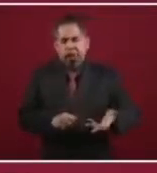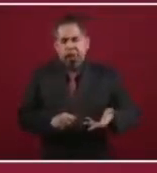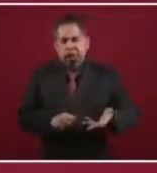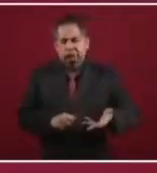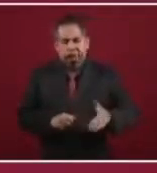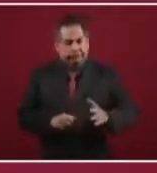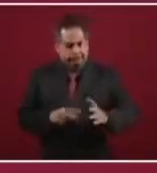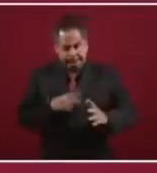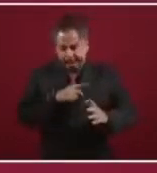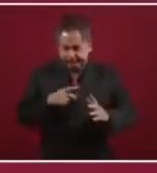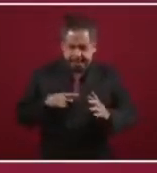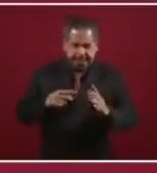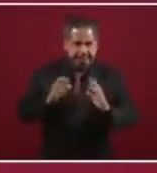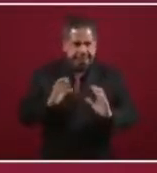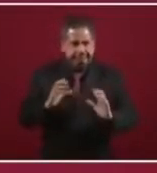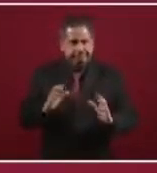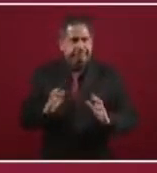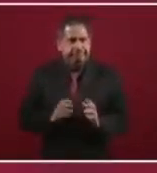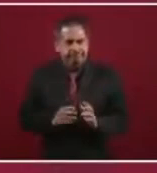pues hay que